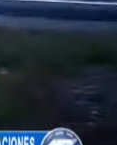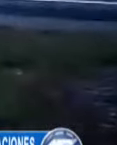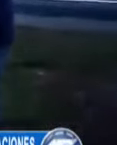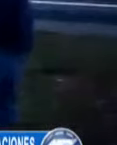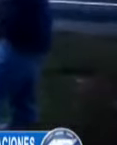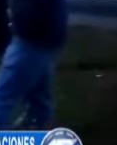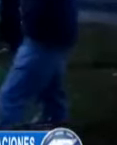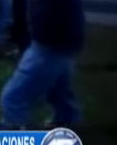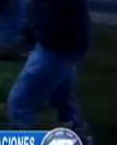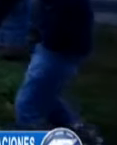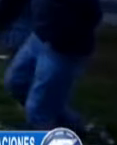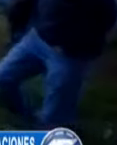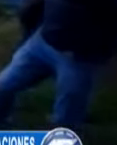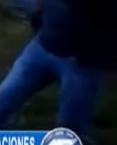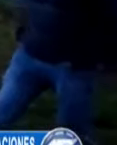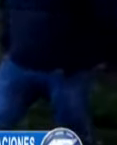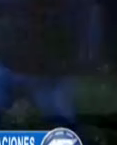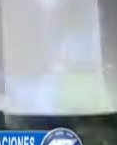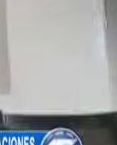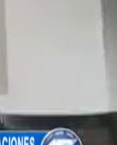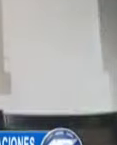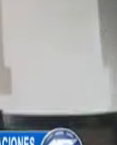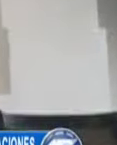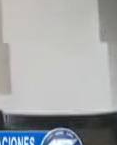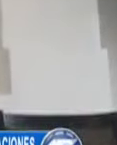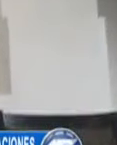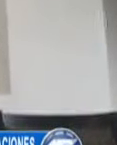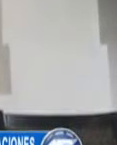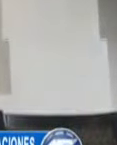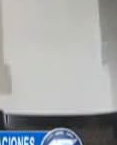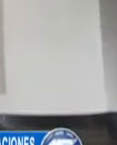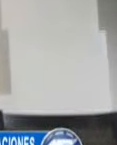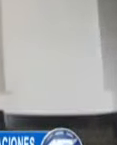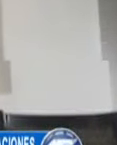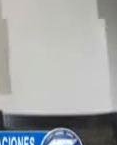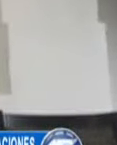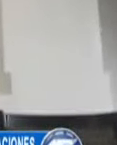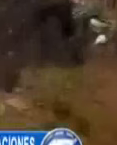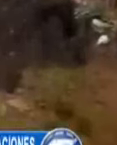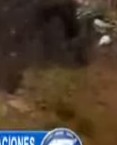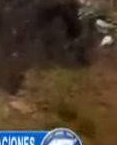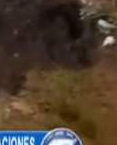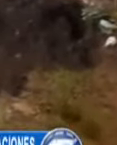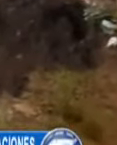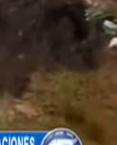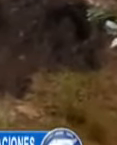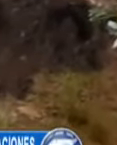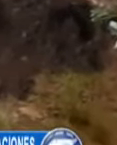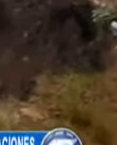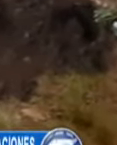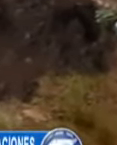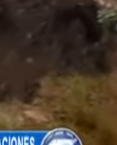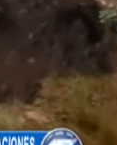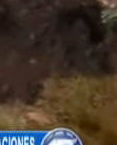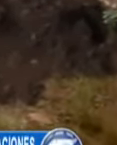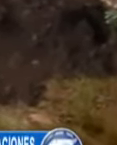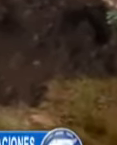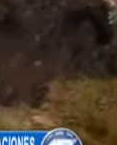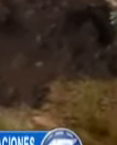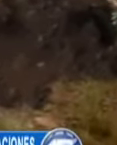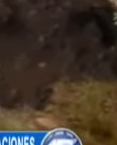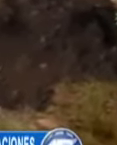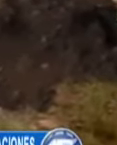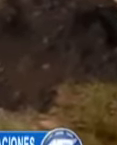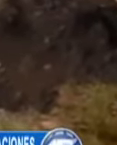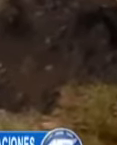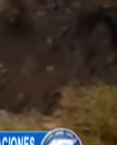del socavamiento. Nosotros a través de FOPAVI también el día de mañana vamos a estar presentes en el lugar para poder atender la emergencia,